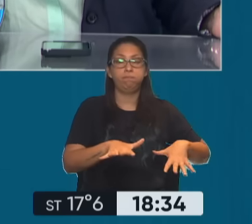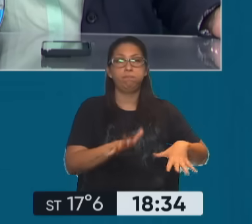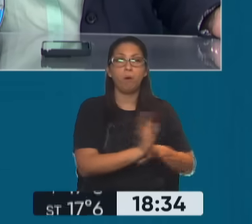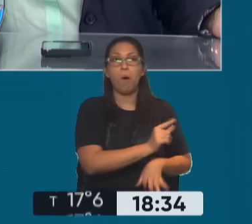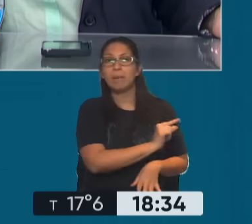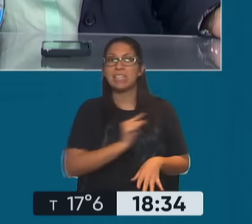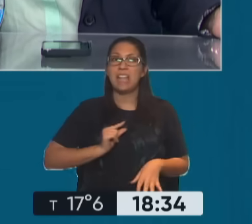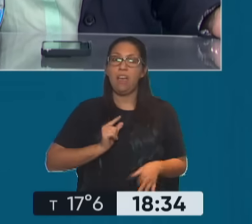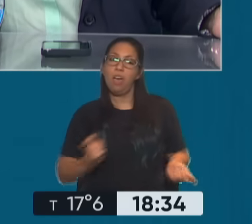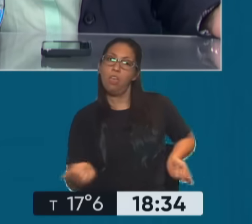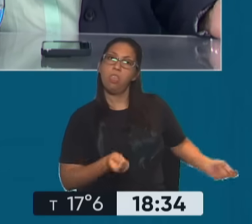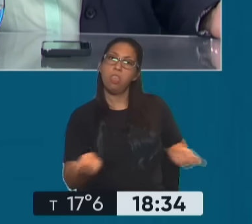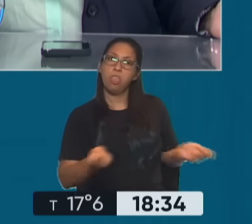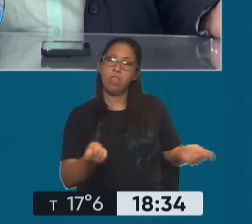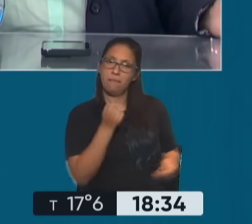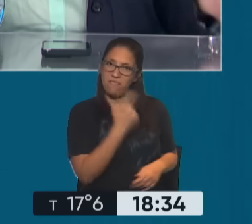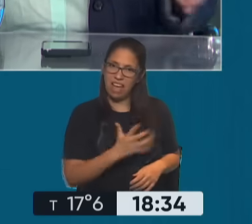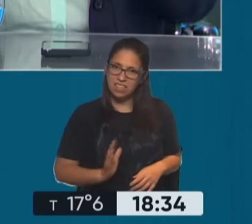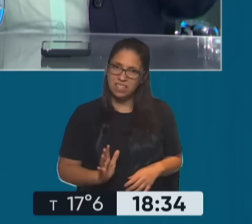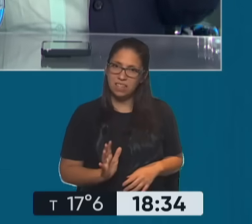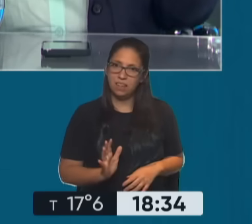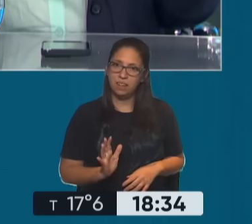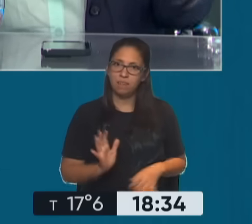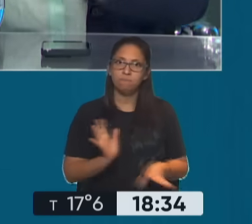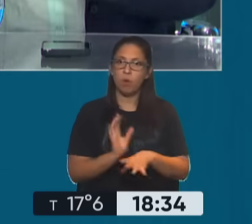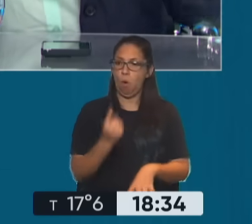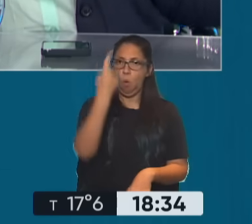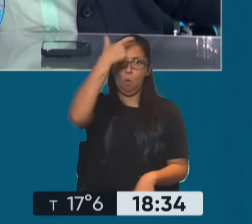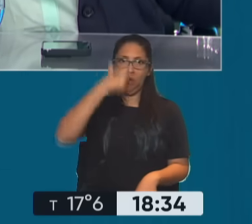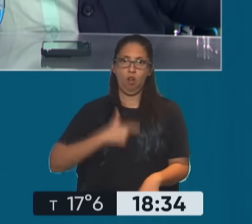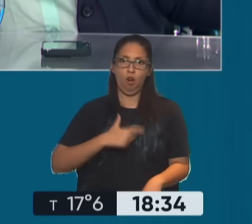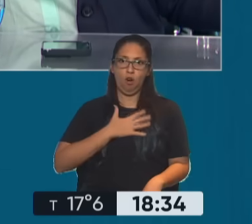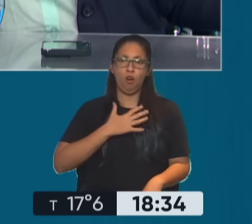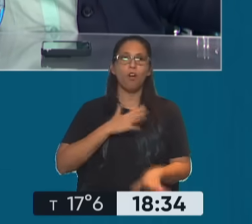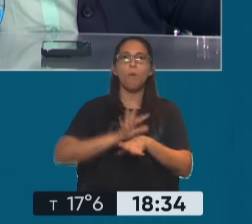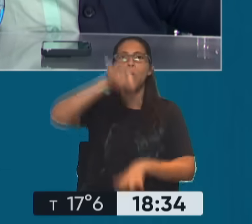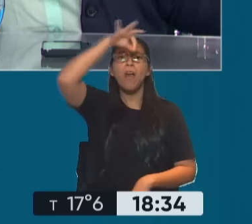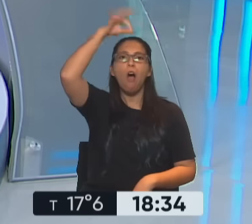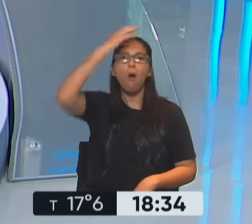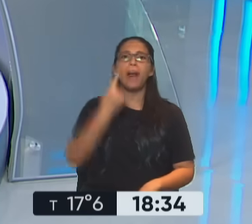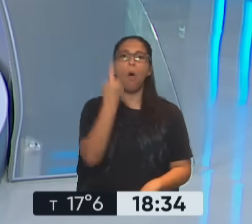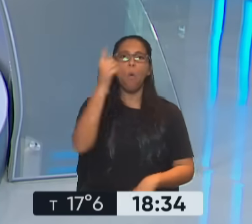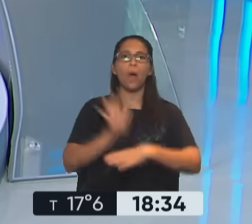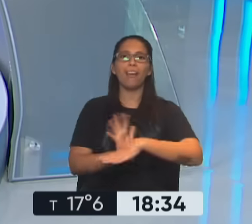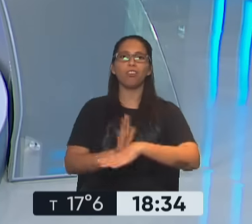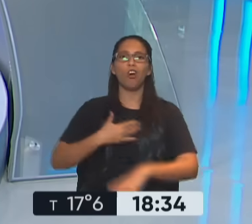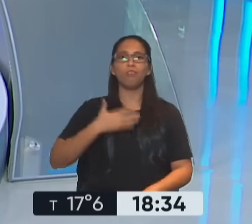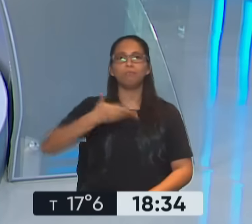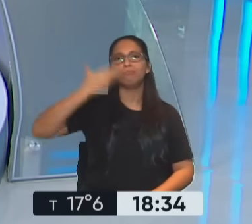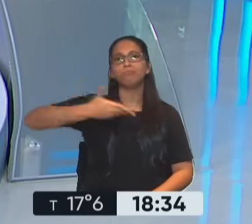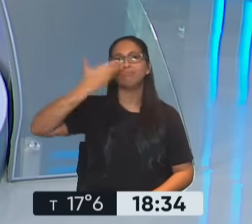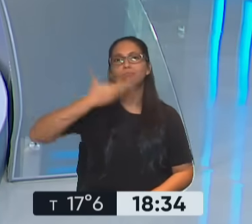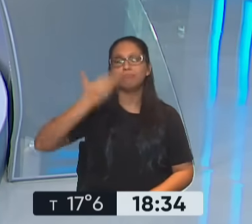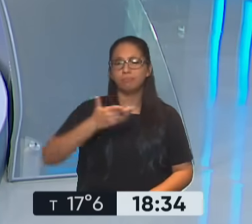prestada que, digo, no nos olvidemos que es un fenómeno unipersonal, es una obra Claro. unipersonal, ¿no? Centralmente le